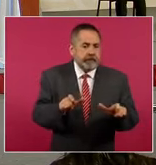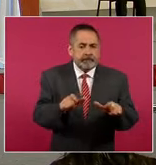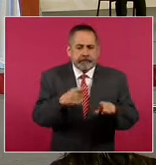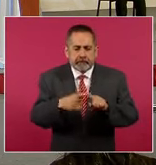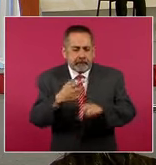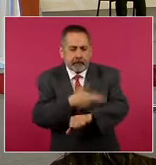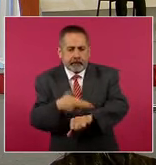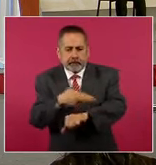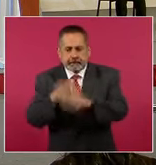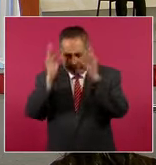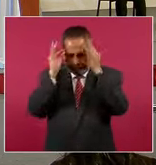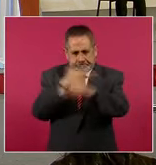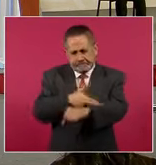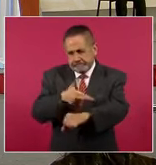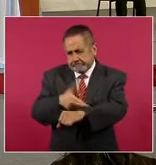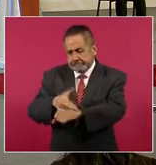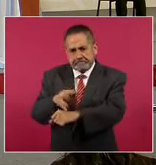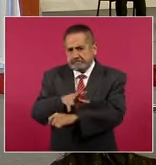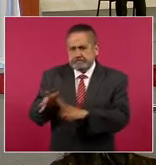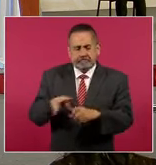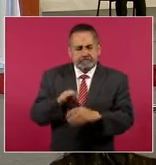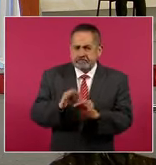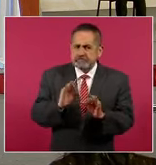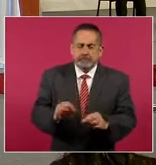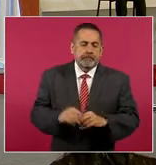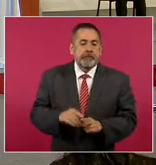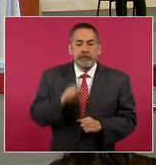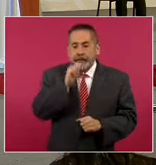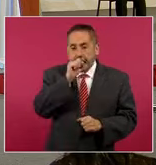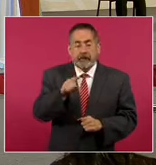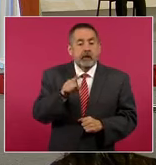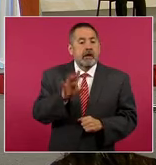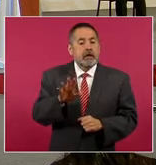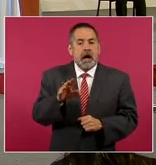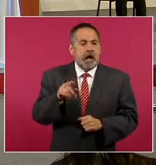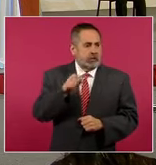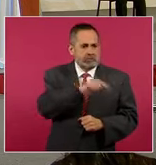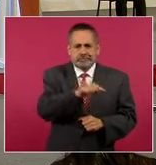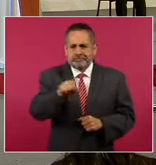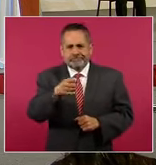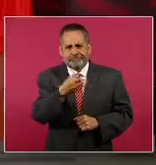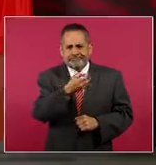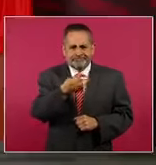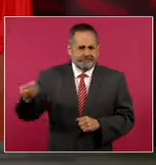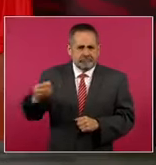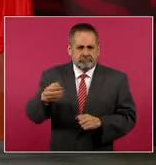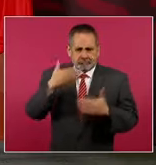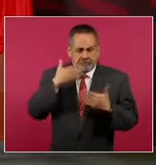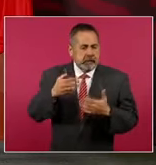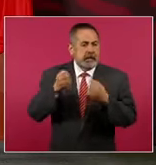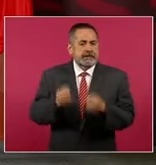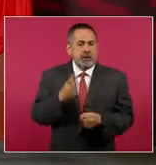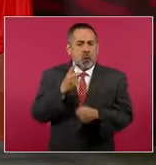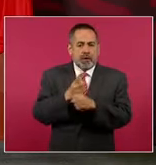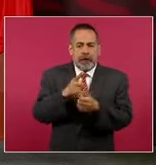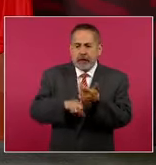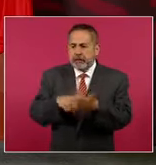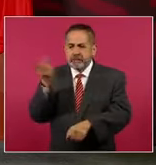trámites en las aduanas. Asimismo, se está dando orden y seguridad en dichas